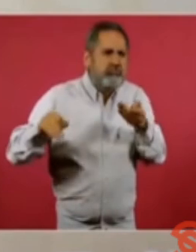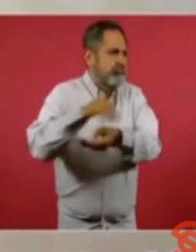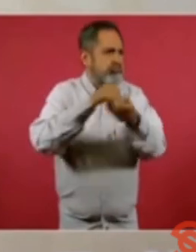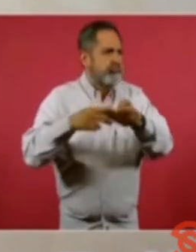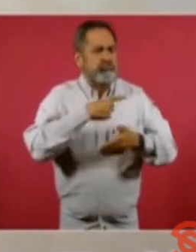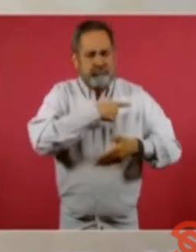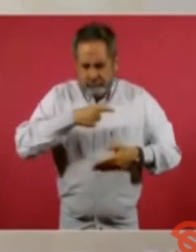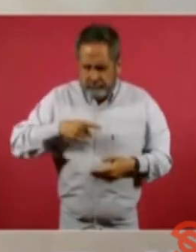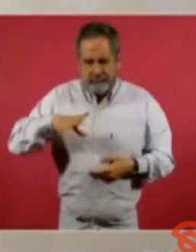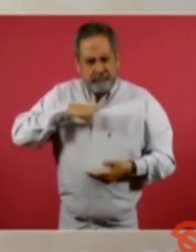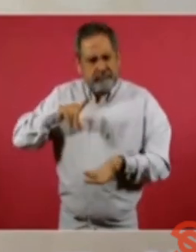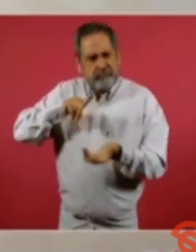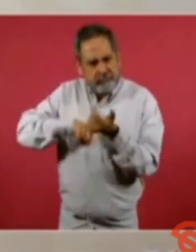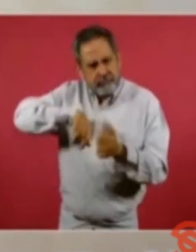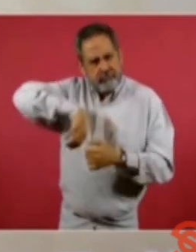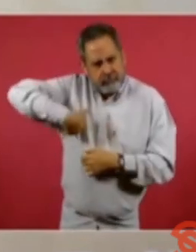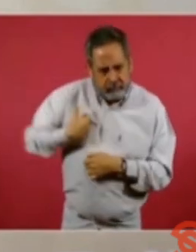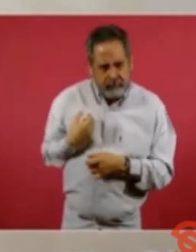armas,